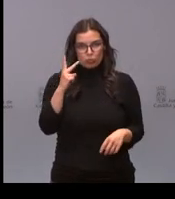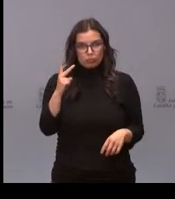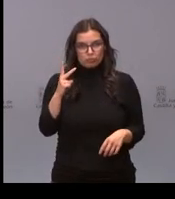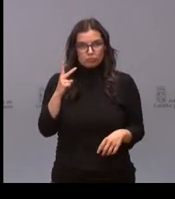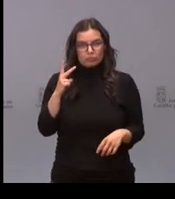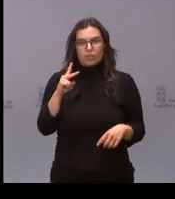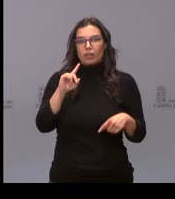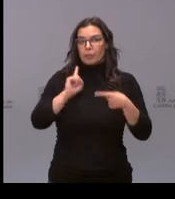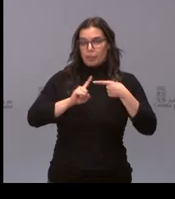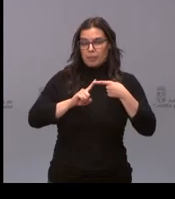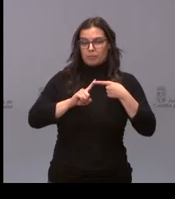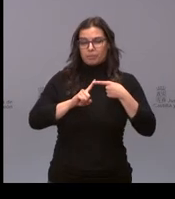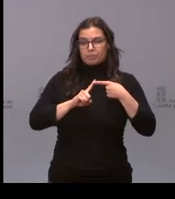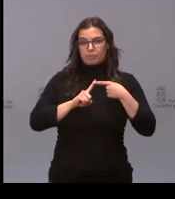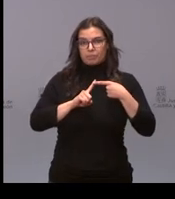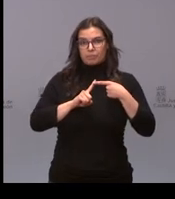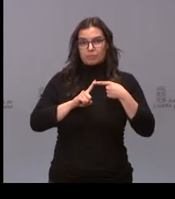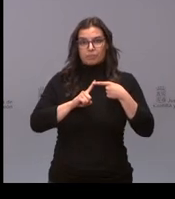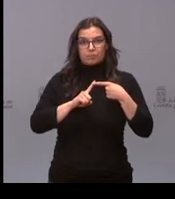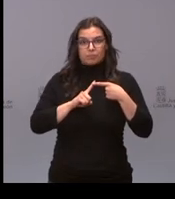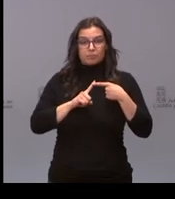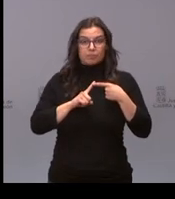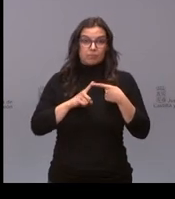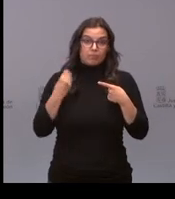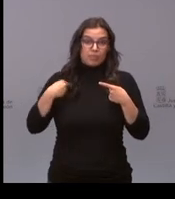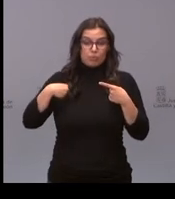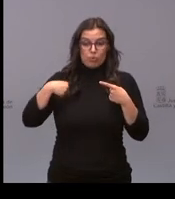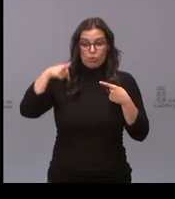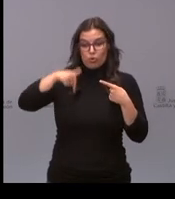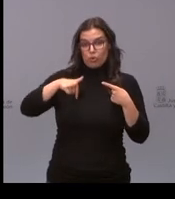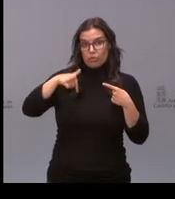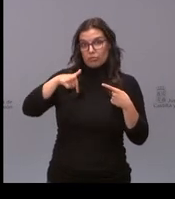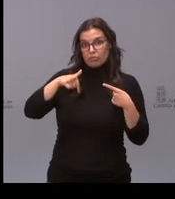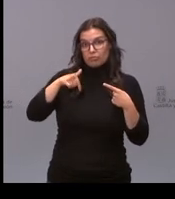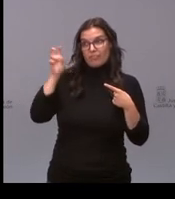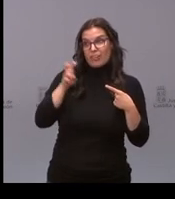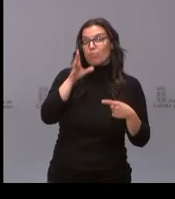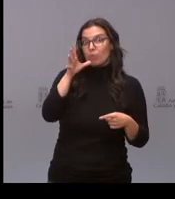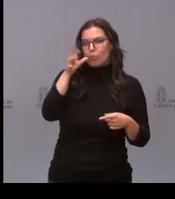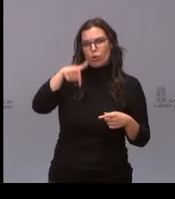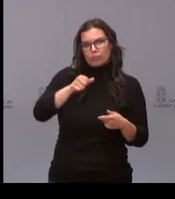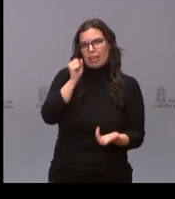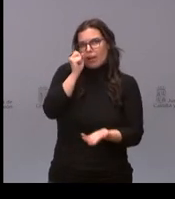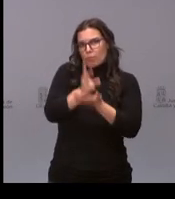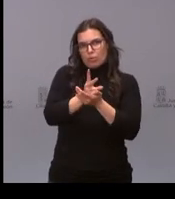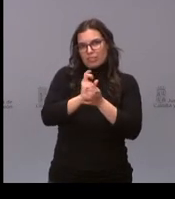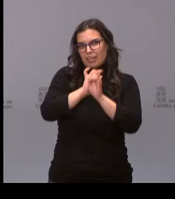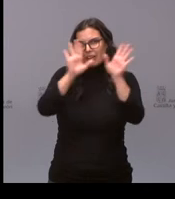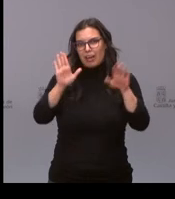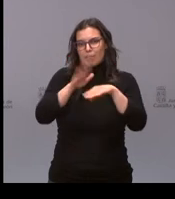La primera, la que hoy nos trae aquí. Esta es una apuesta clara por el futuro de